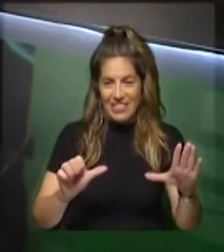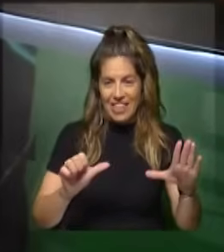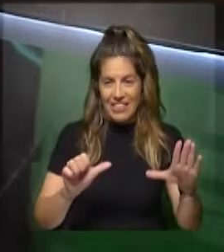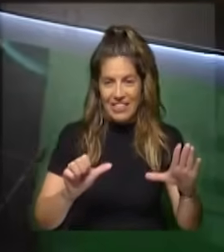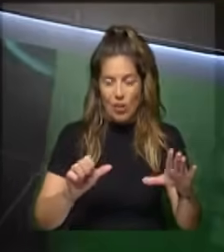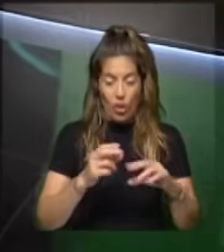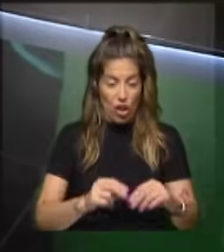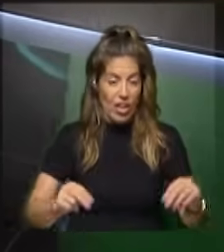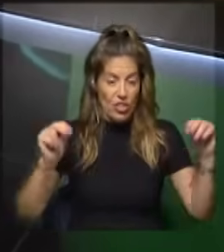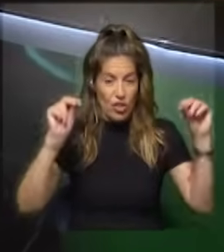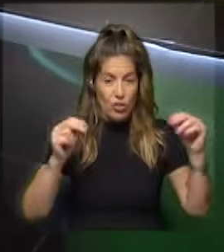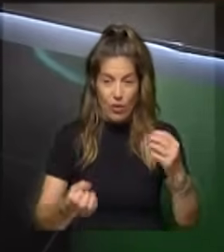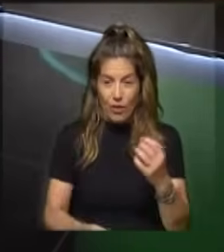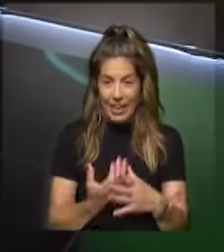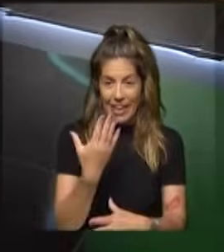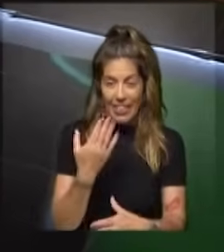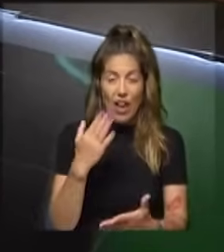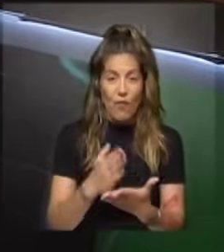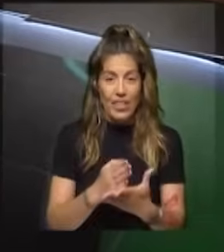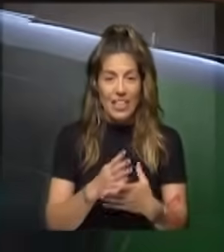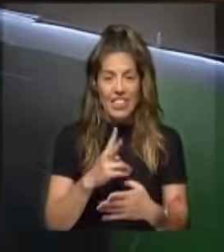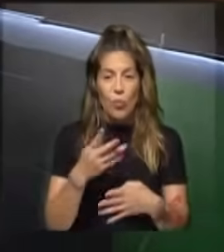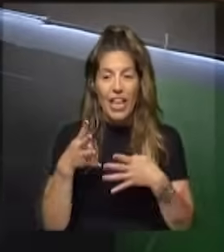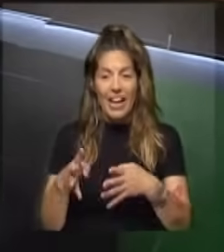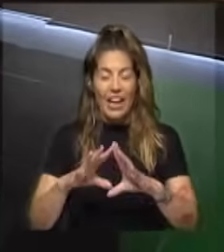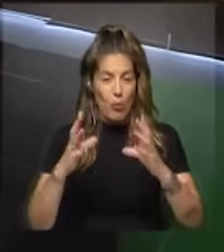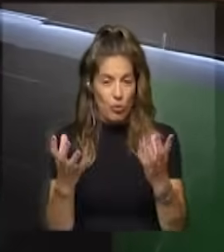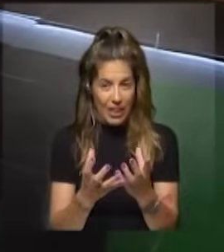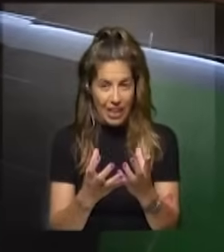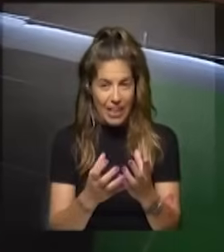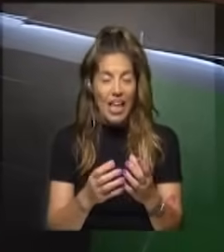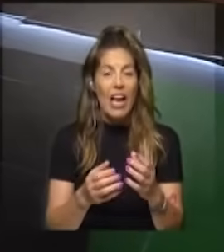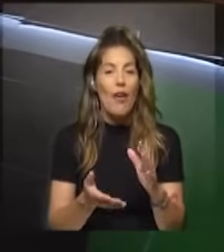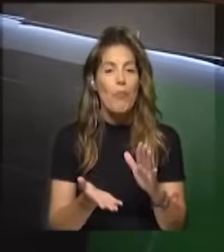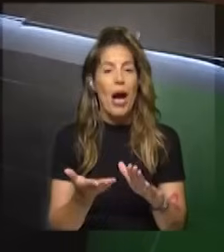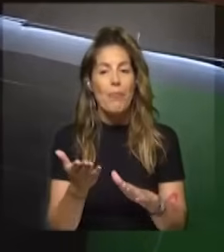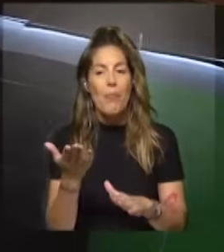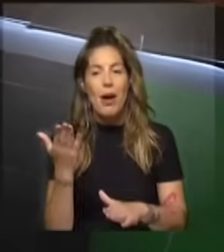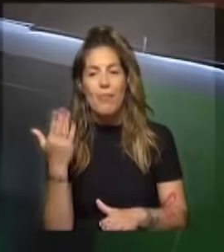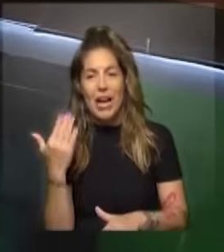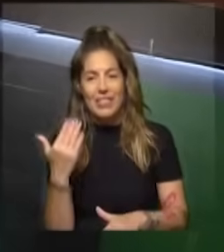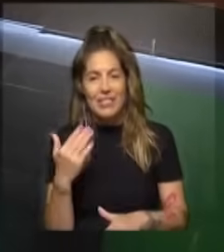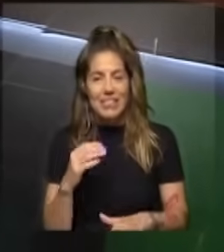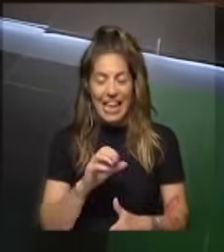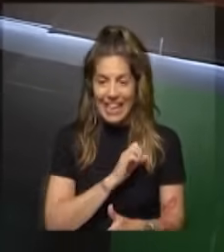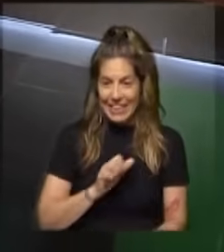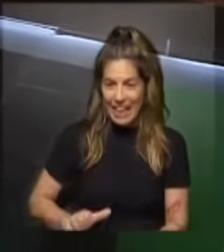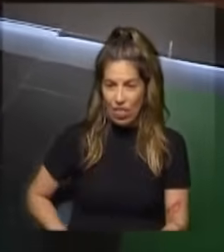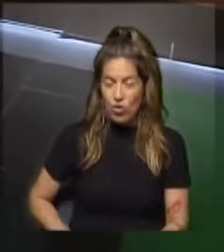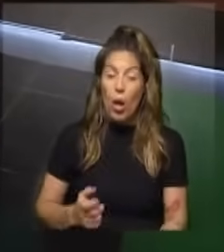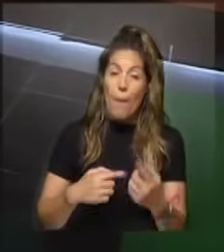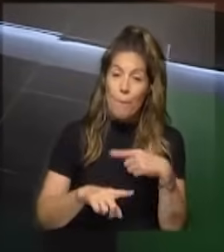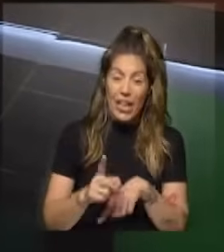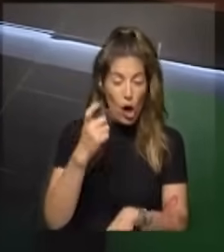las Naciones Unidas fue creada al fin de la Segunda Guerra Mundial. O sea que hay cada vez más estados, digamos. Pero la idea